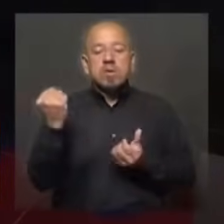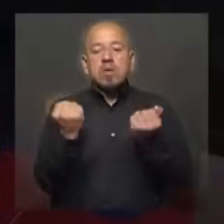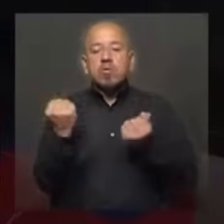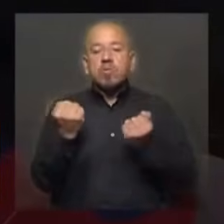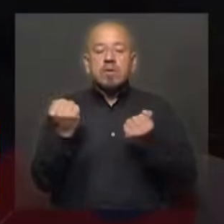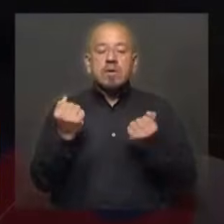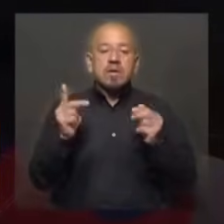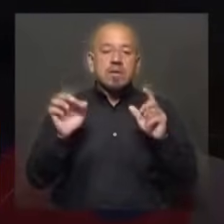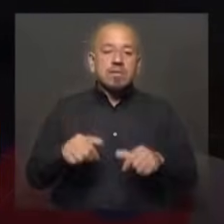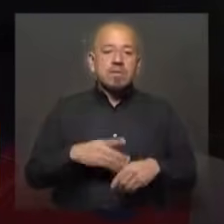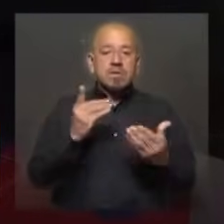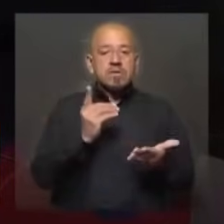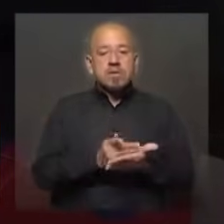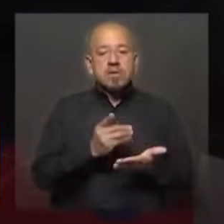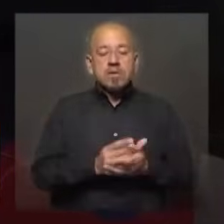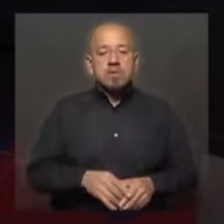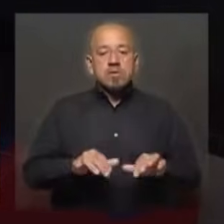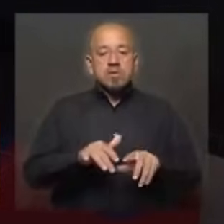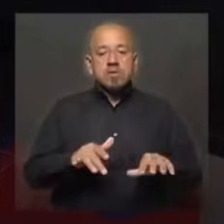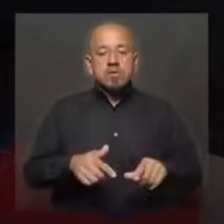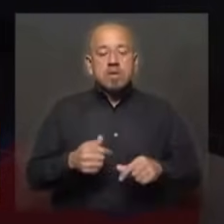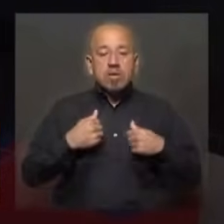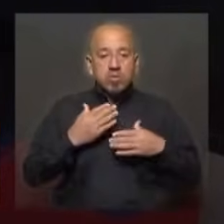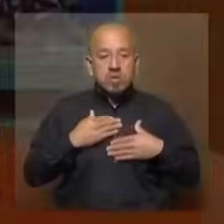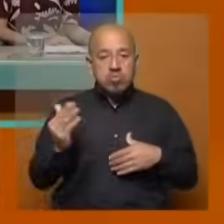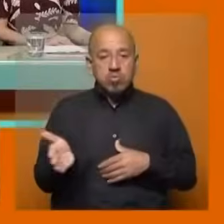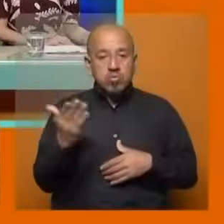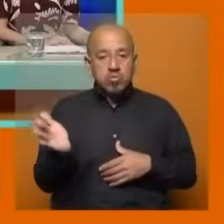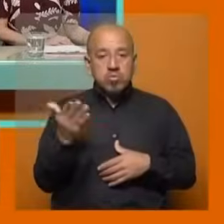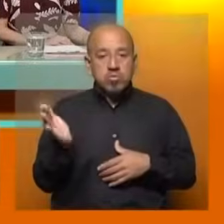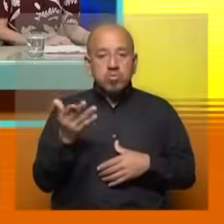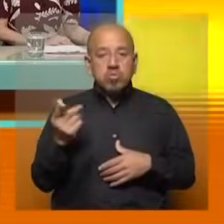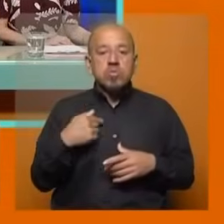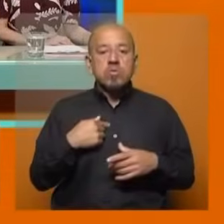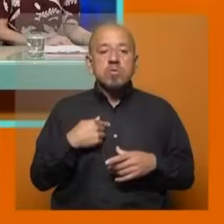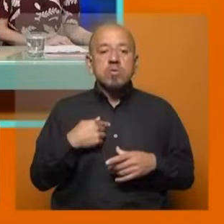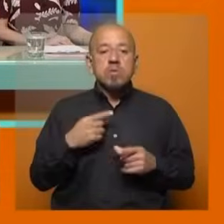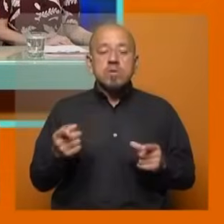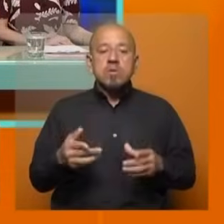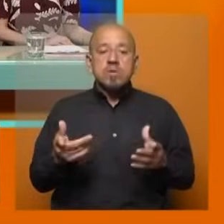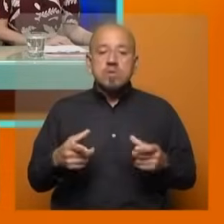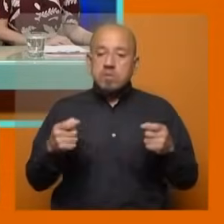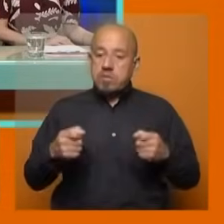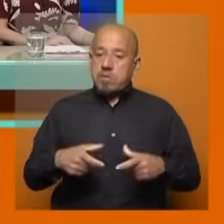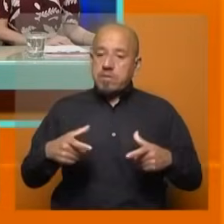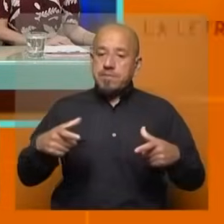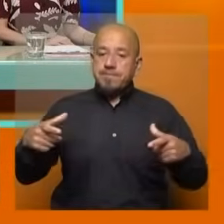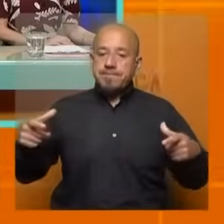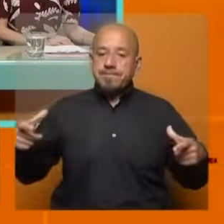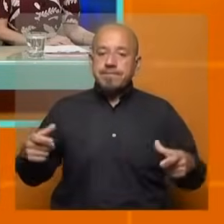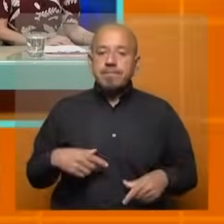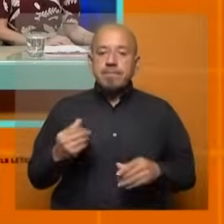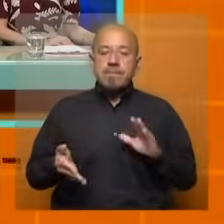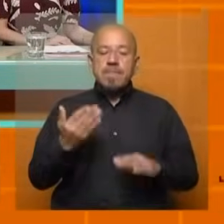digital. Entonces, a nuestra matriz productiva la vamos a tener que ampliar. Eso nos va a hacer